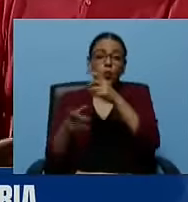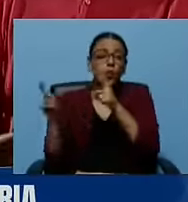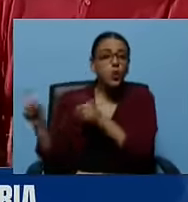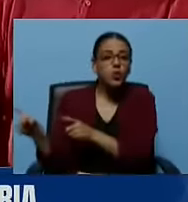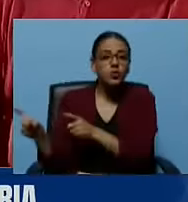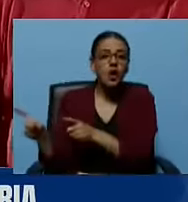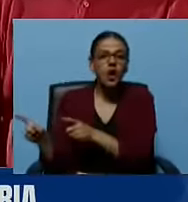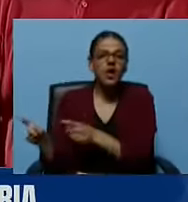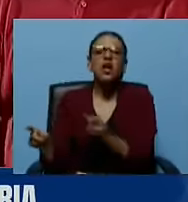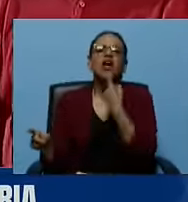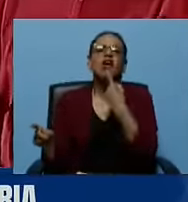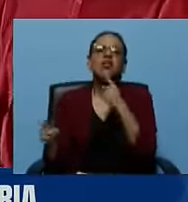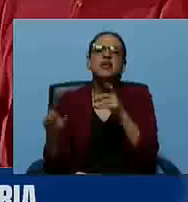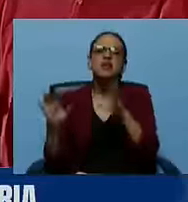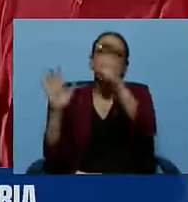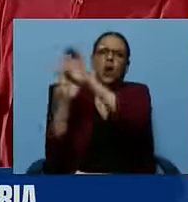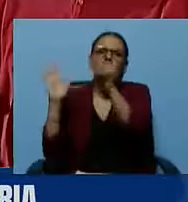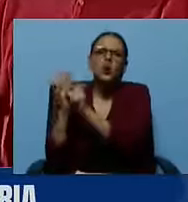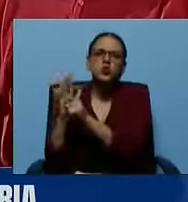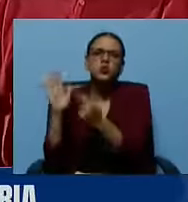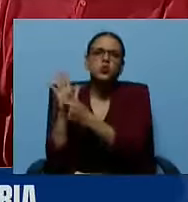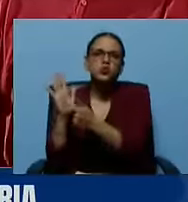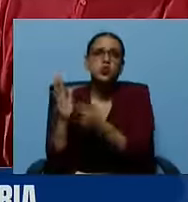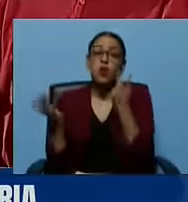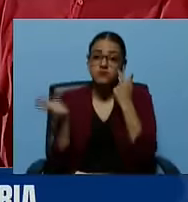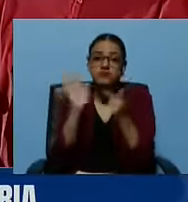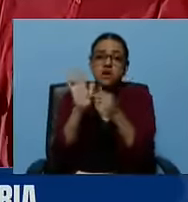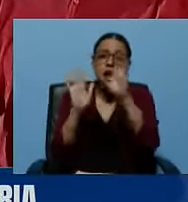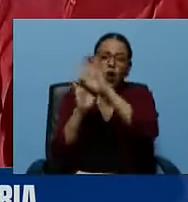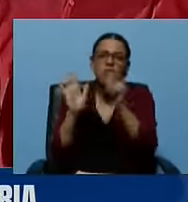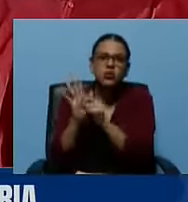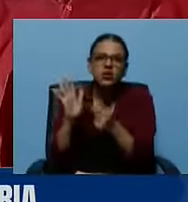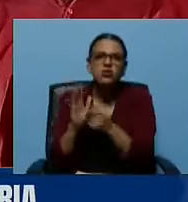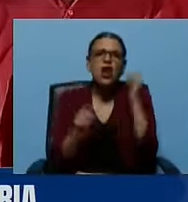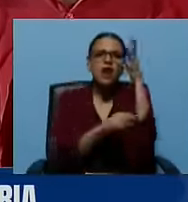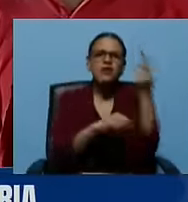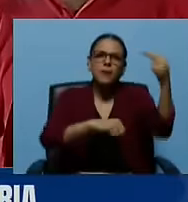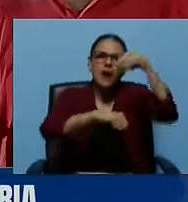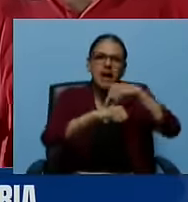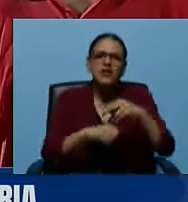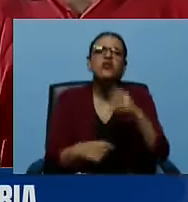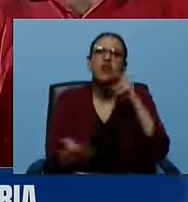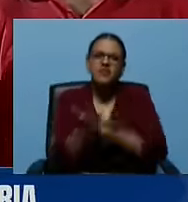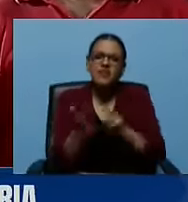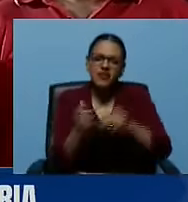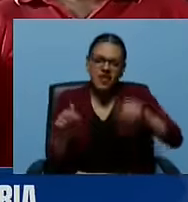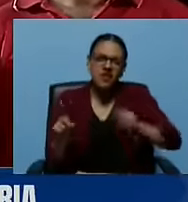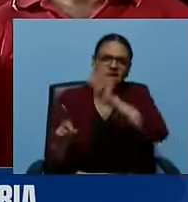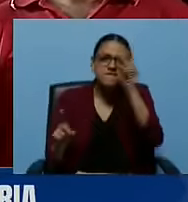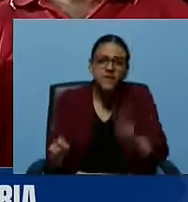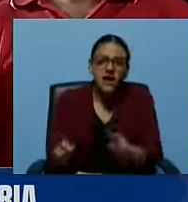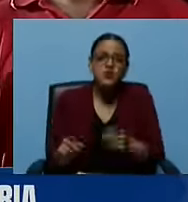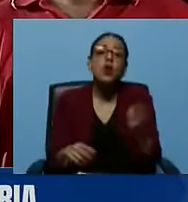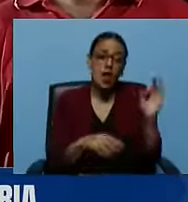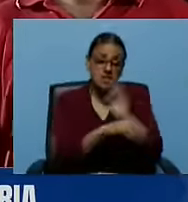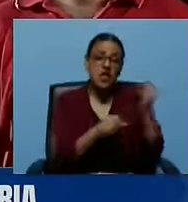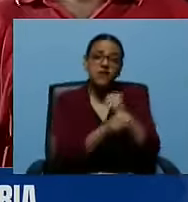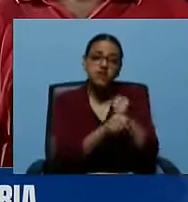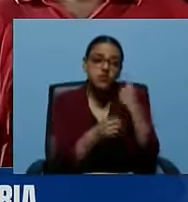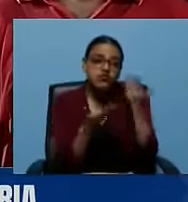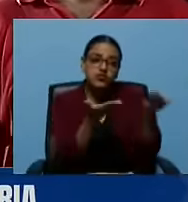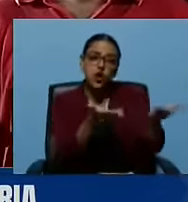¿Qué dice la Constitución? Pela por la Constitución. ¿Cuál es la Asamblea Nacional Legítima de Venezuela? Está en funciones.